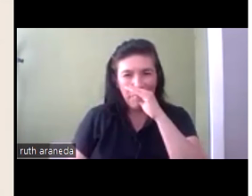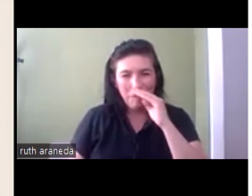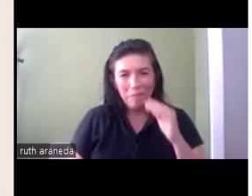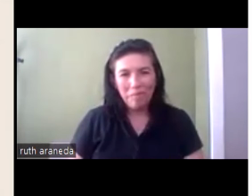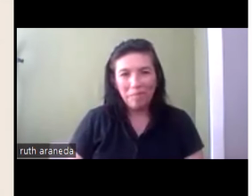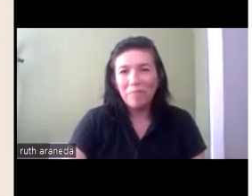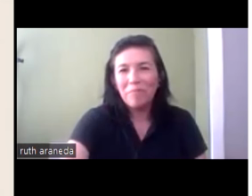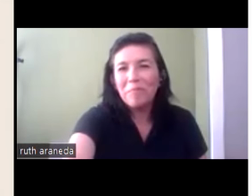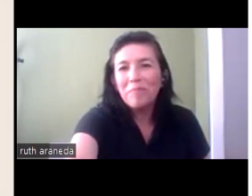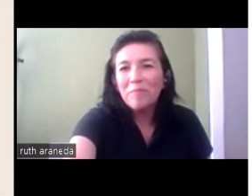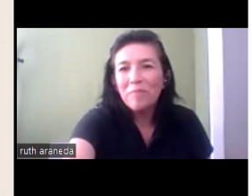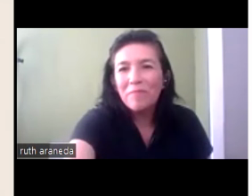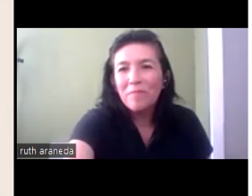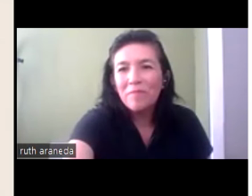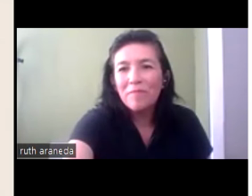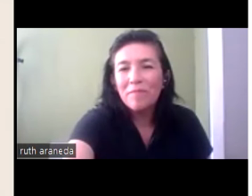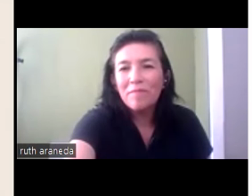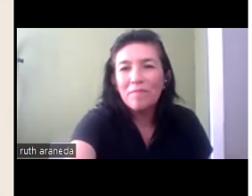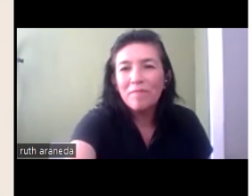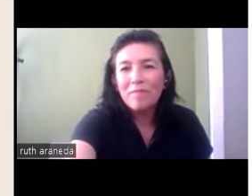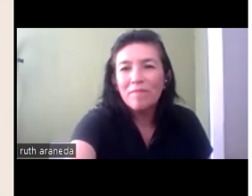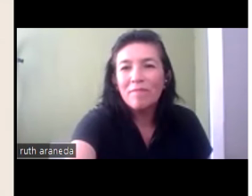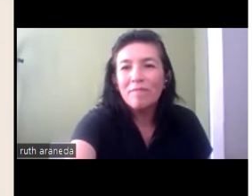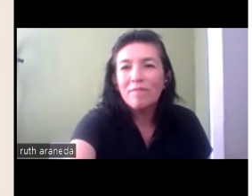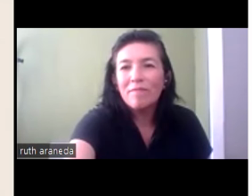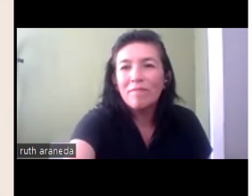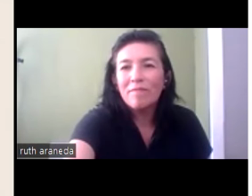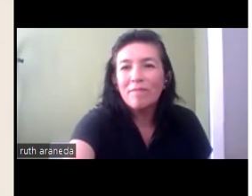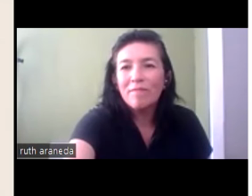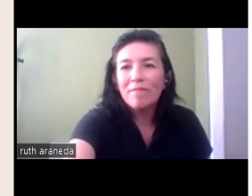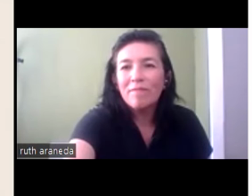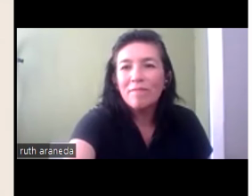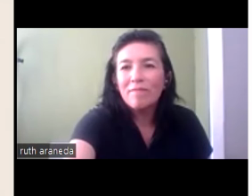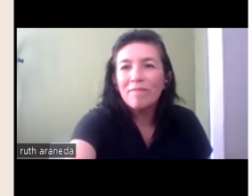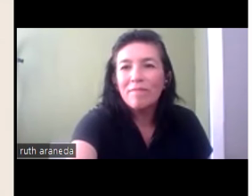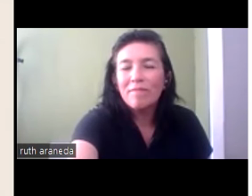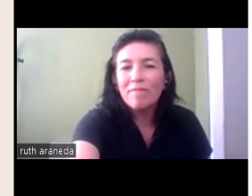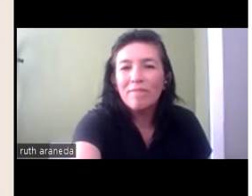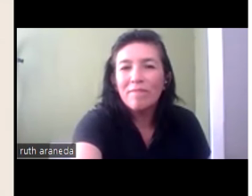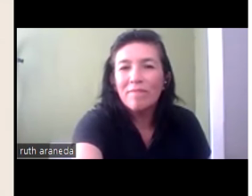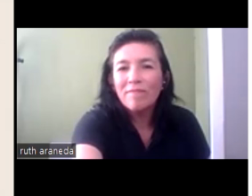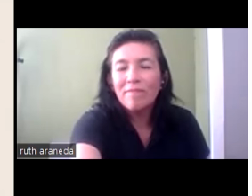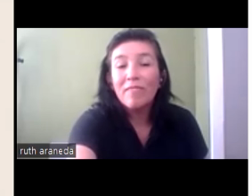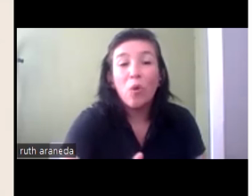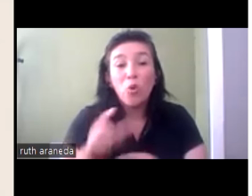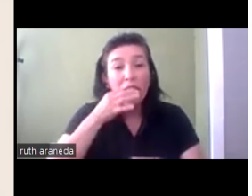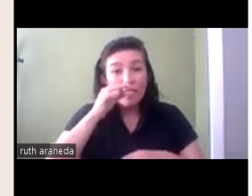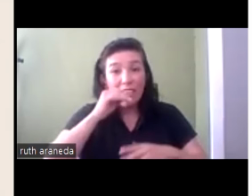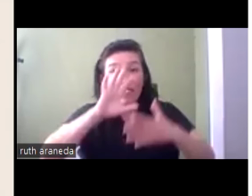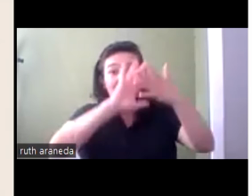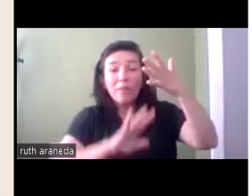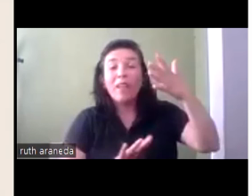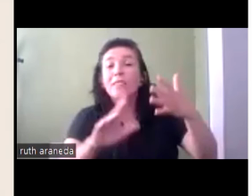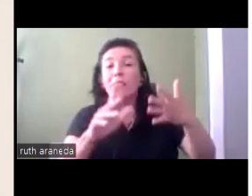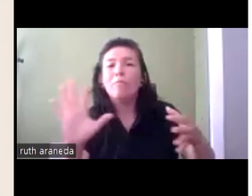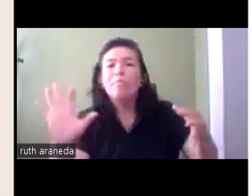Eh, sus características permiten vincularlo, o se ha planteado que está muy vinculado al